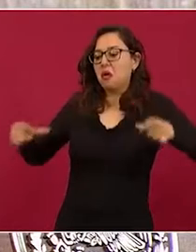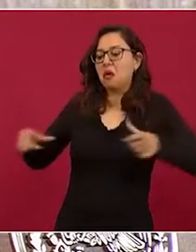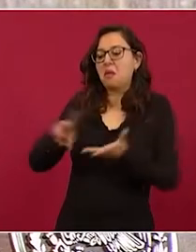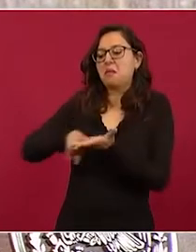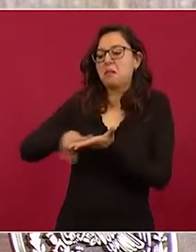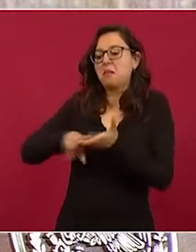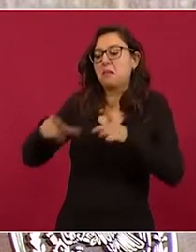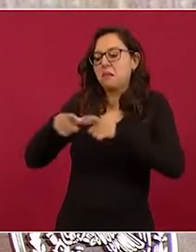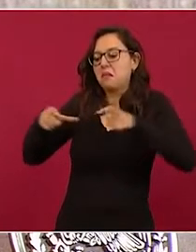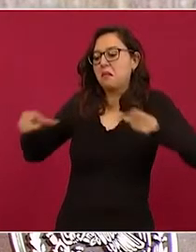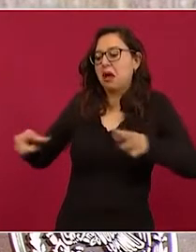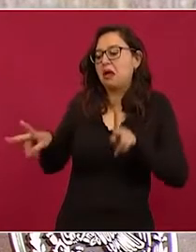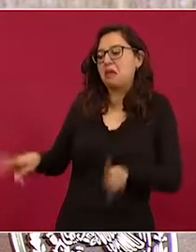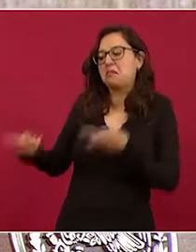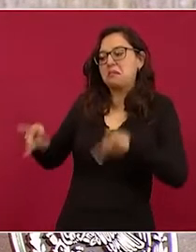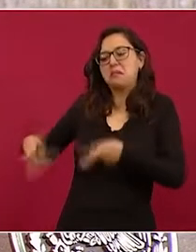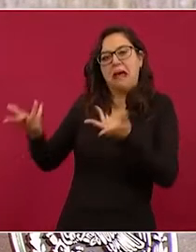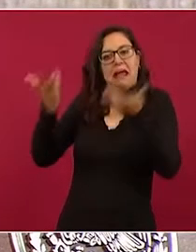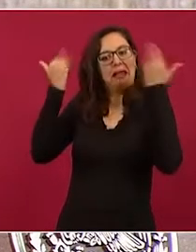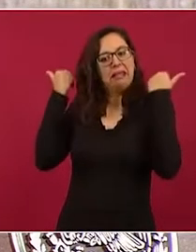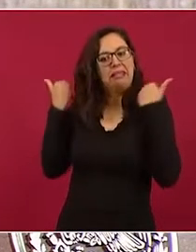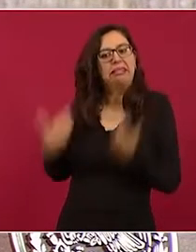Entonces,